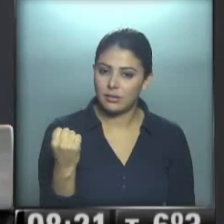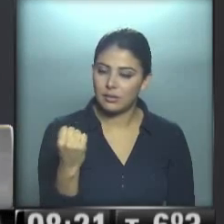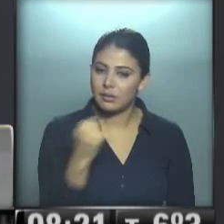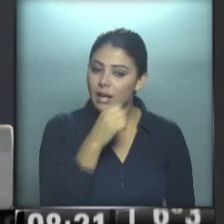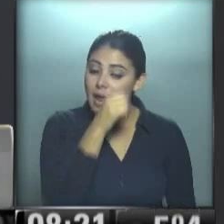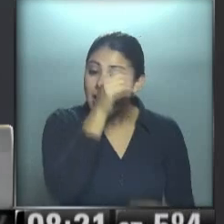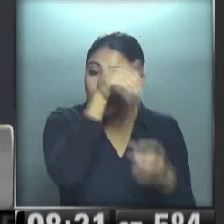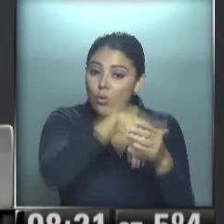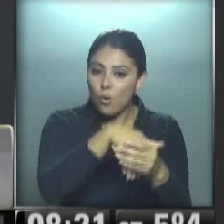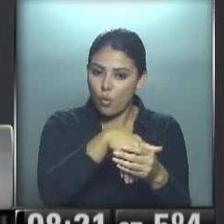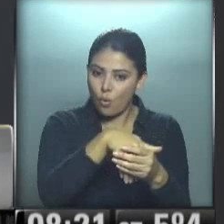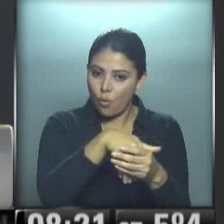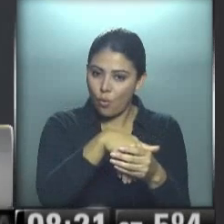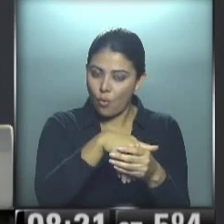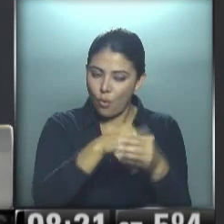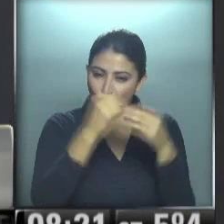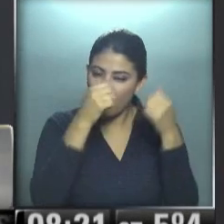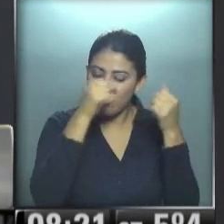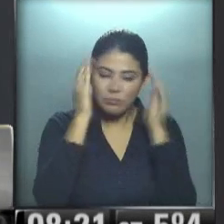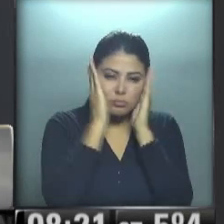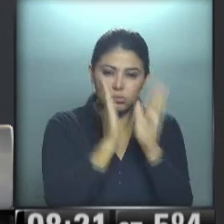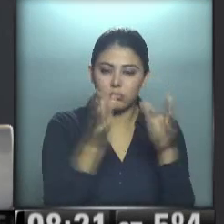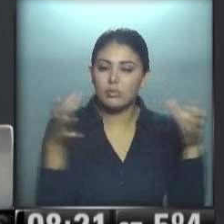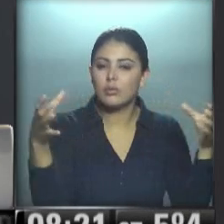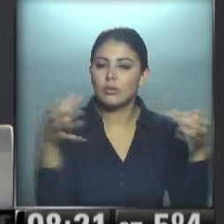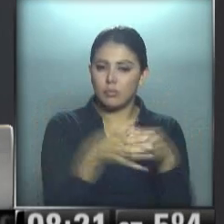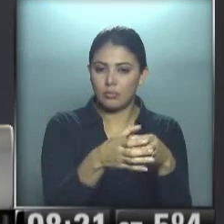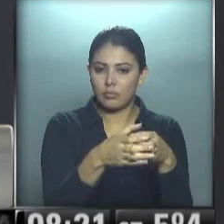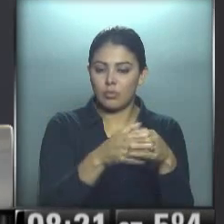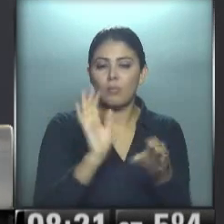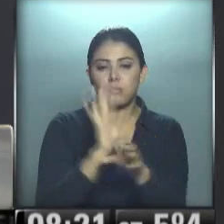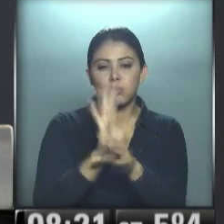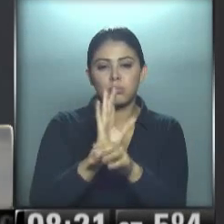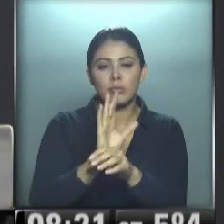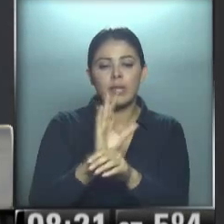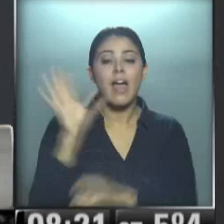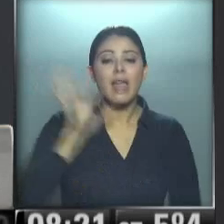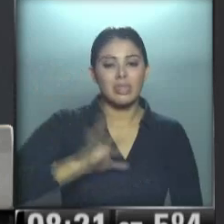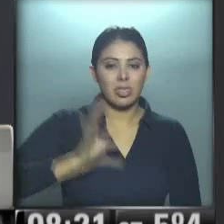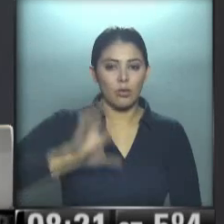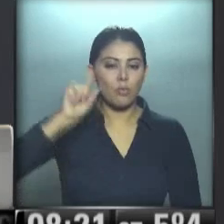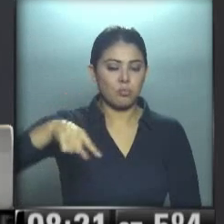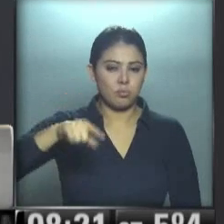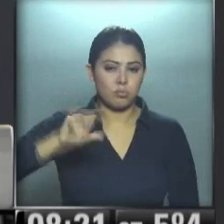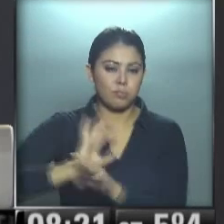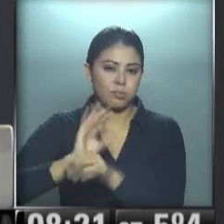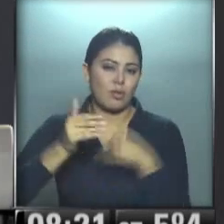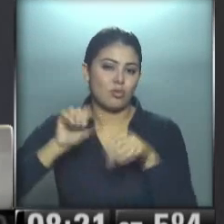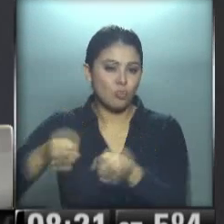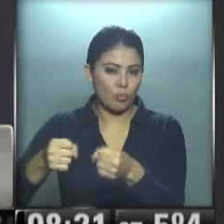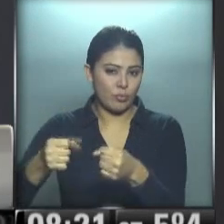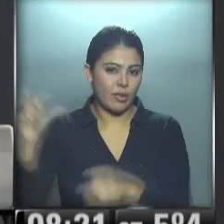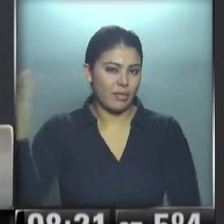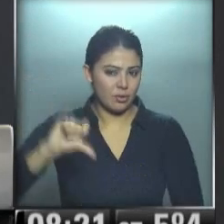incluir un eufemismo denominado default técnico es un verdadero eufemismo en